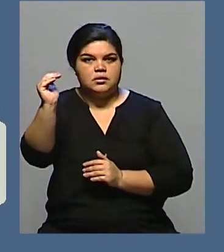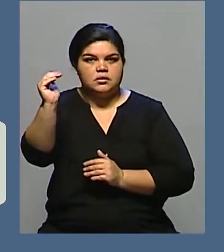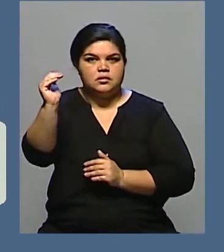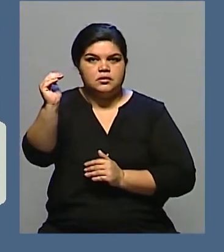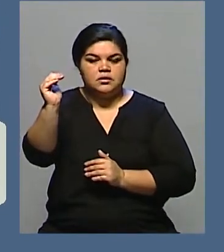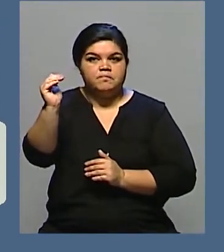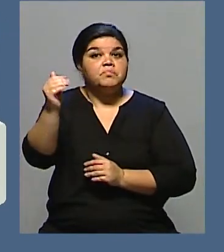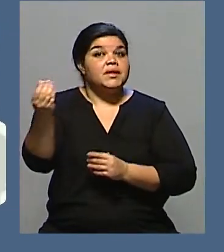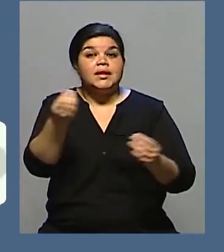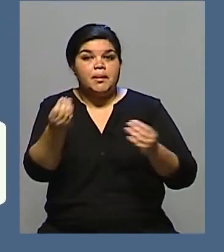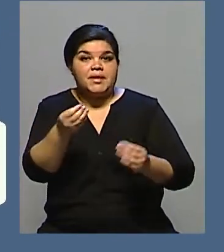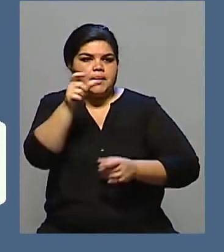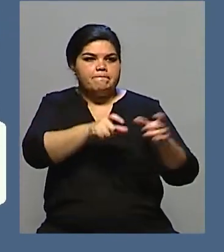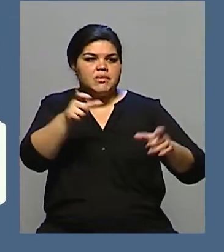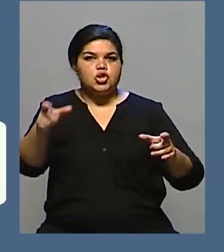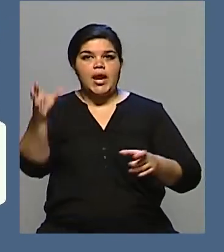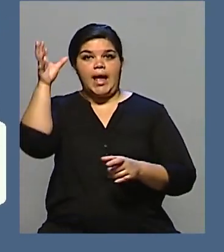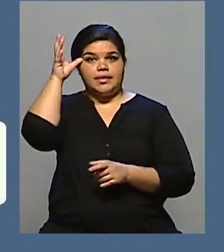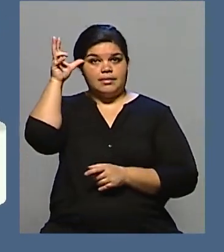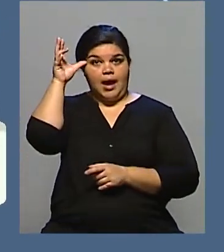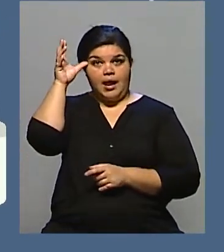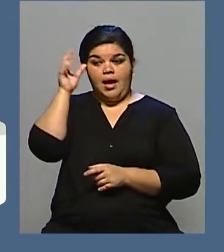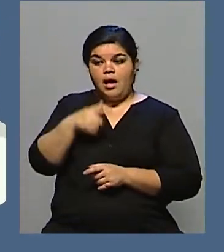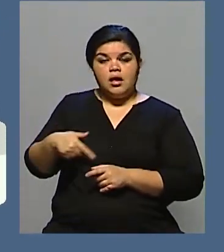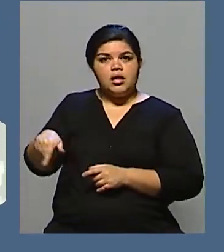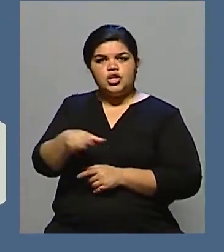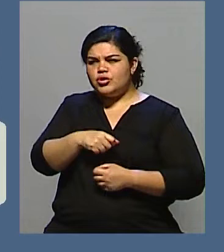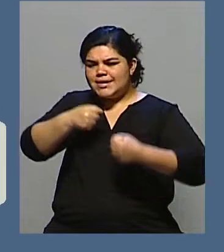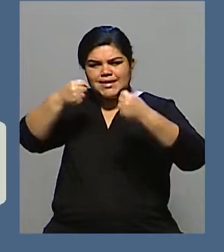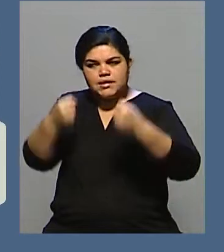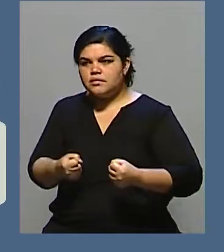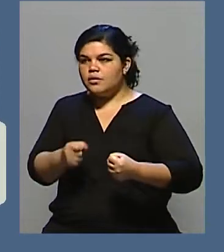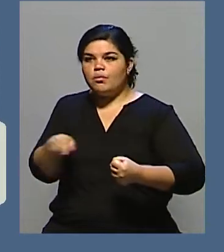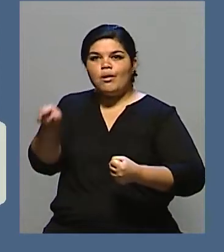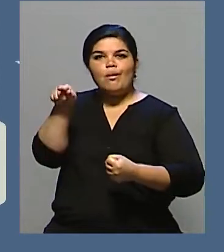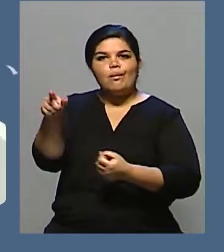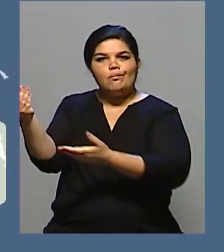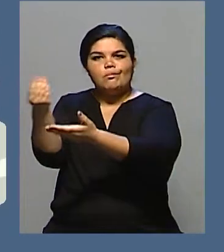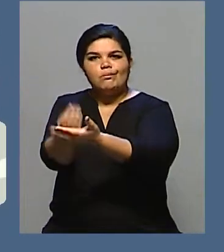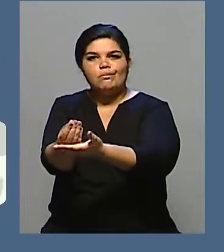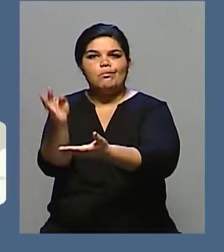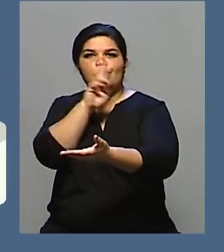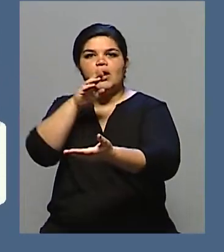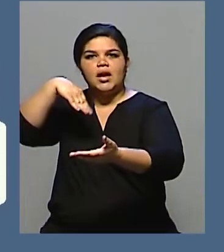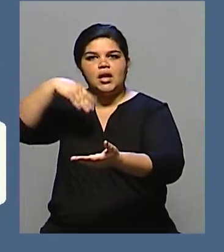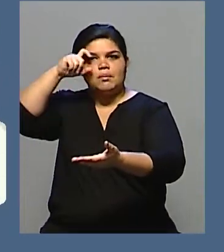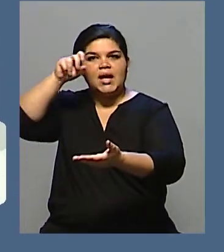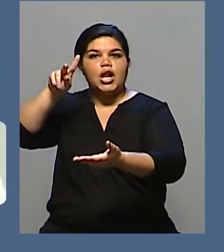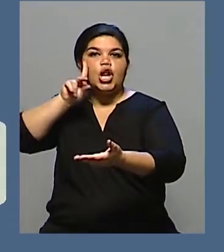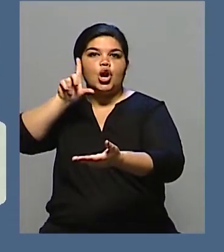los italianos están convencidos que Meloni va a ser la única primer ministro